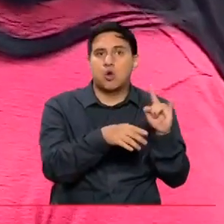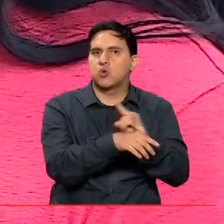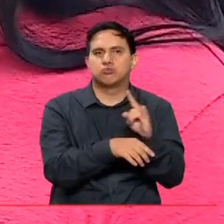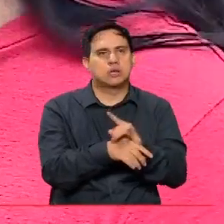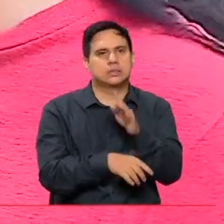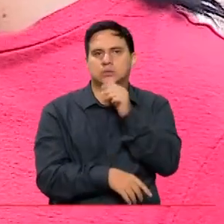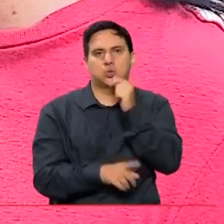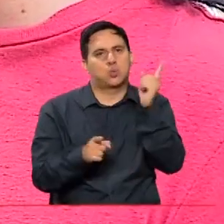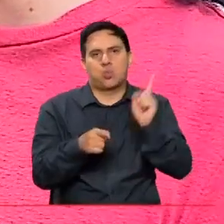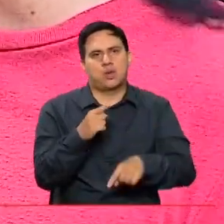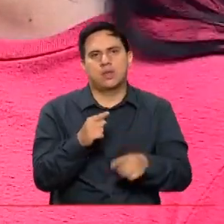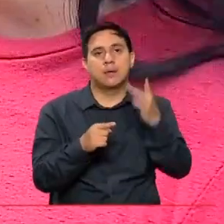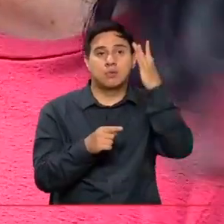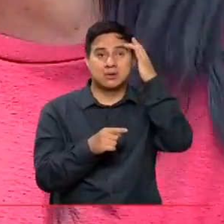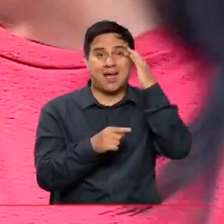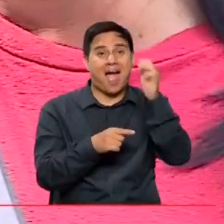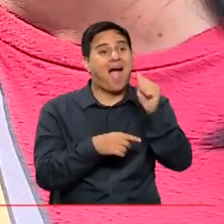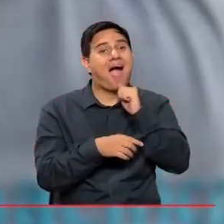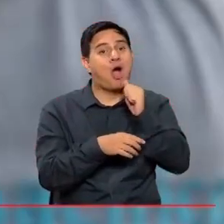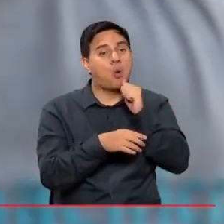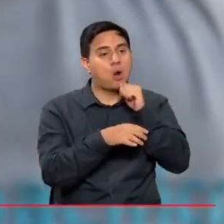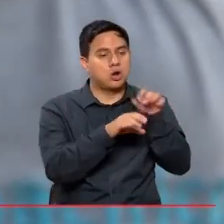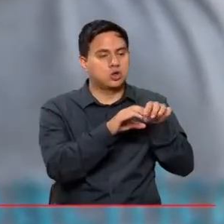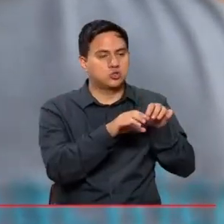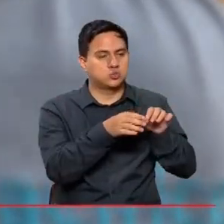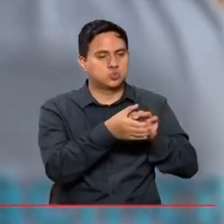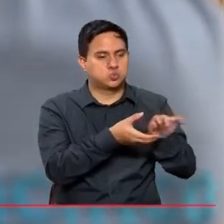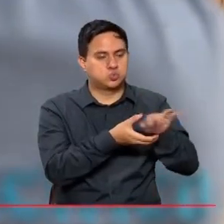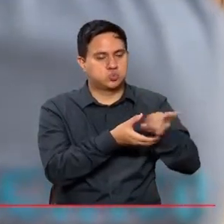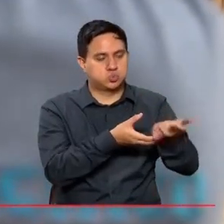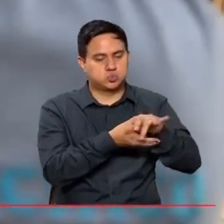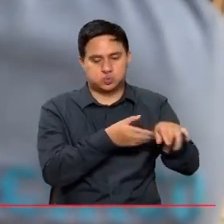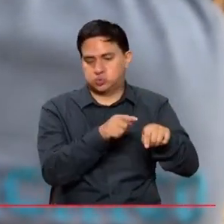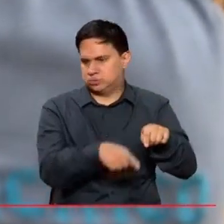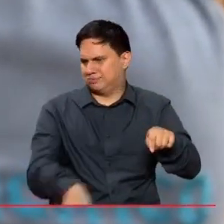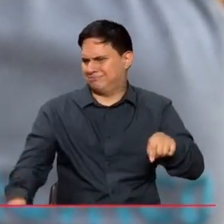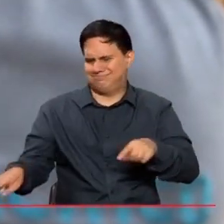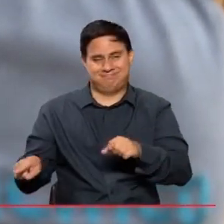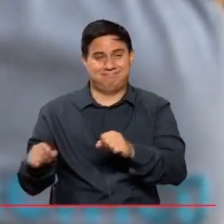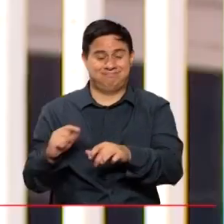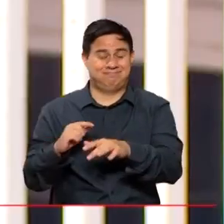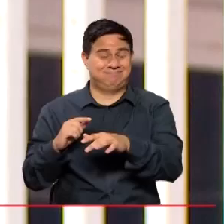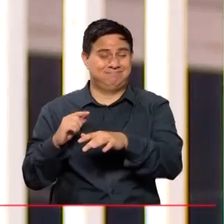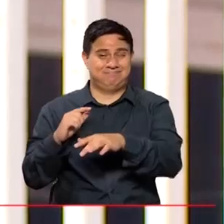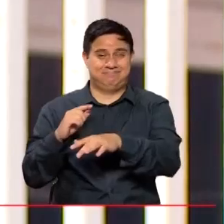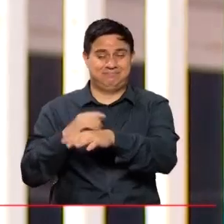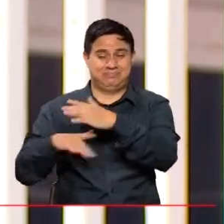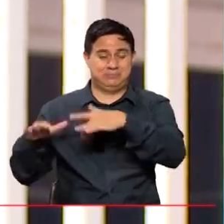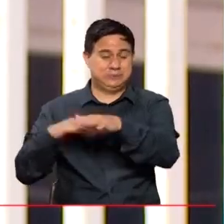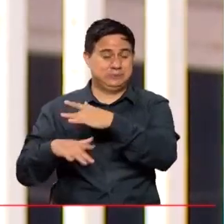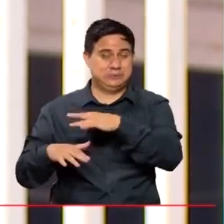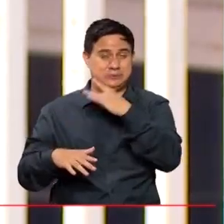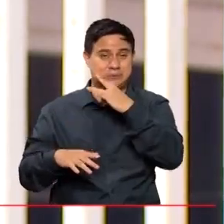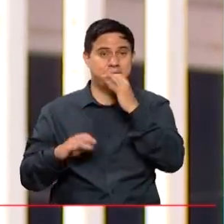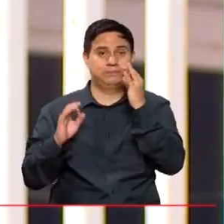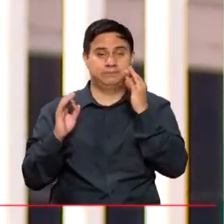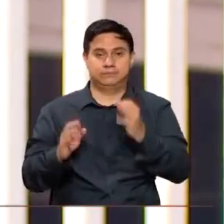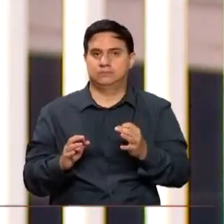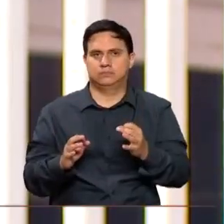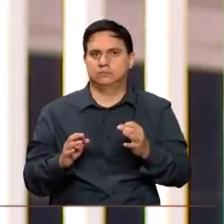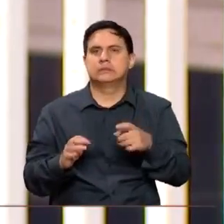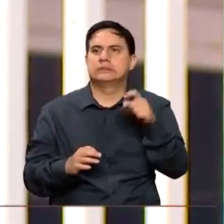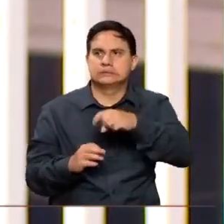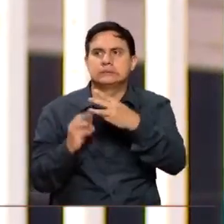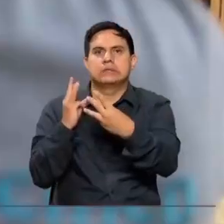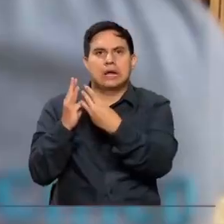se va toda esa agua y se inunda todo. Ya estamos cansados de vivir esta situación. Entonces, lo que queremos es que en Cali nos